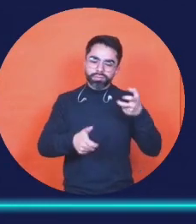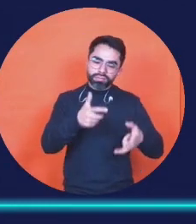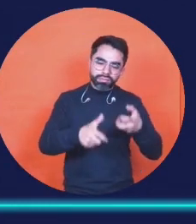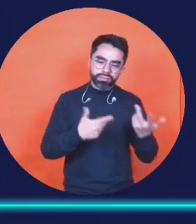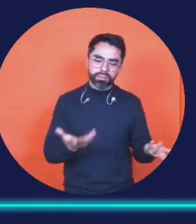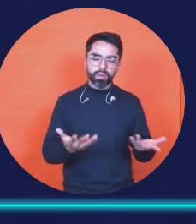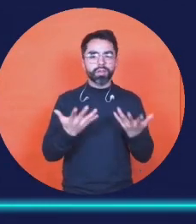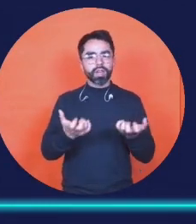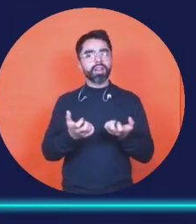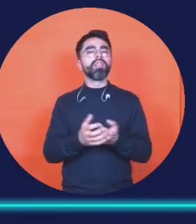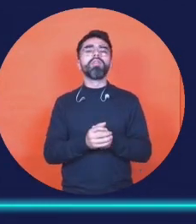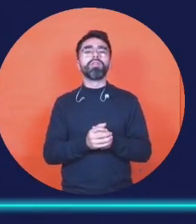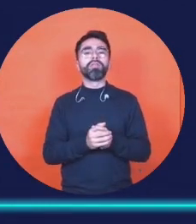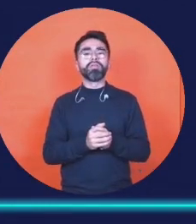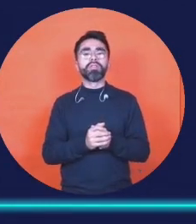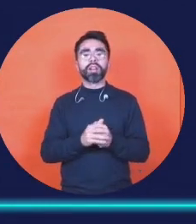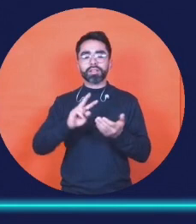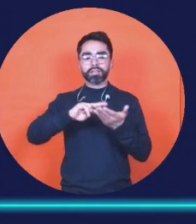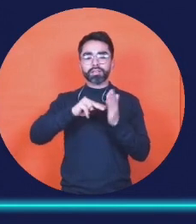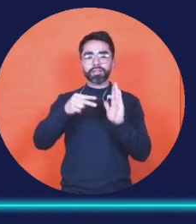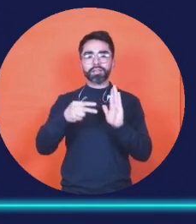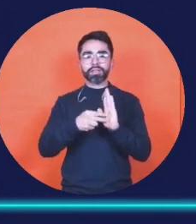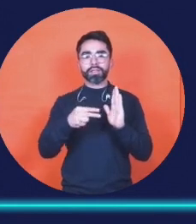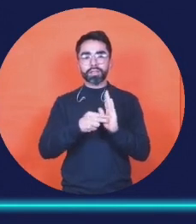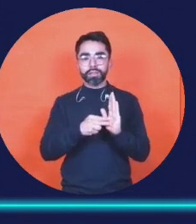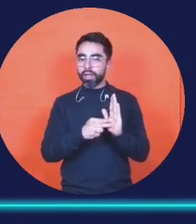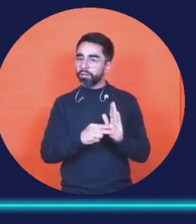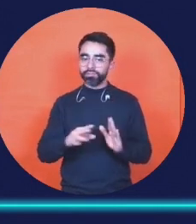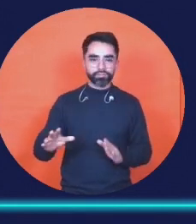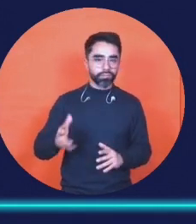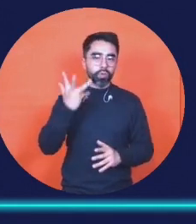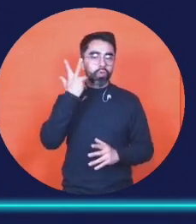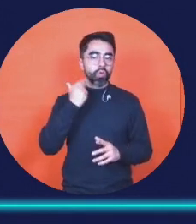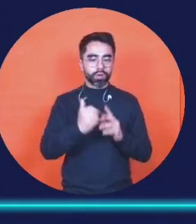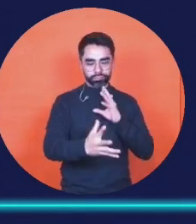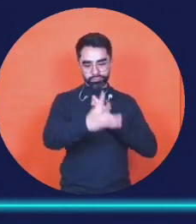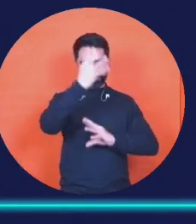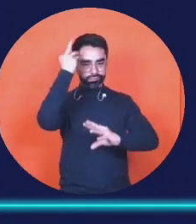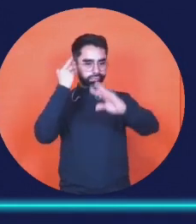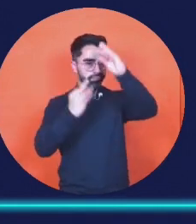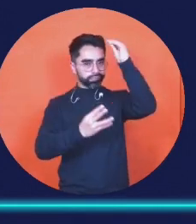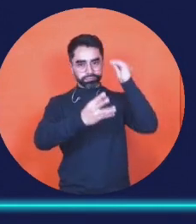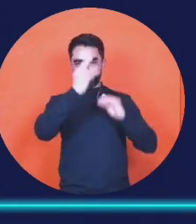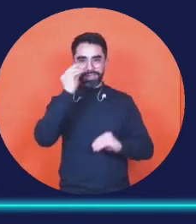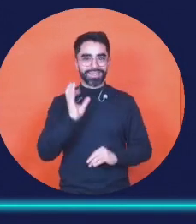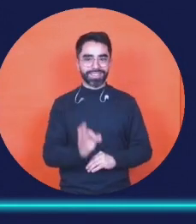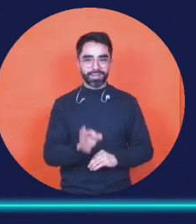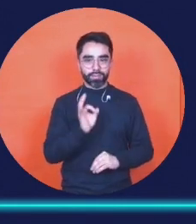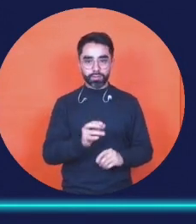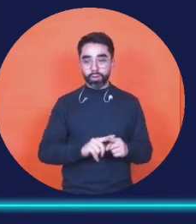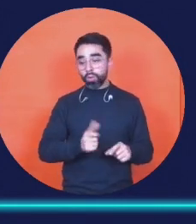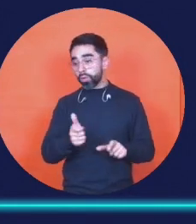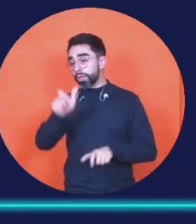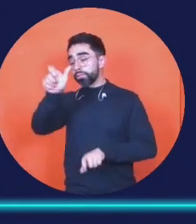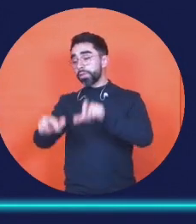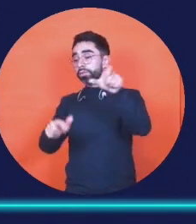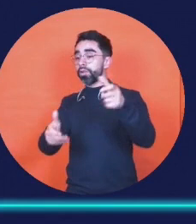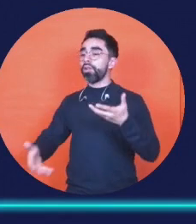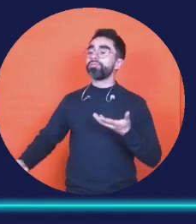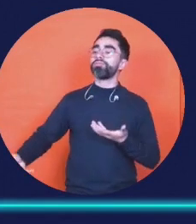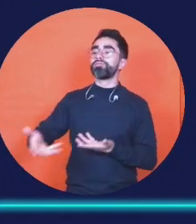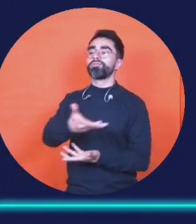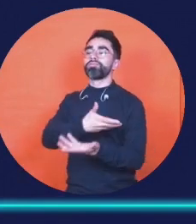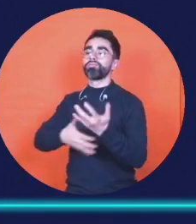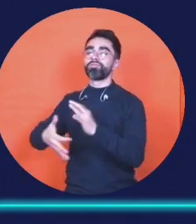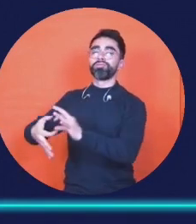ser un pickpocker significa ser un aprendiz de por vida, significa ser capaz de asociarse con los demás para hacer